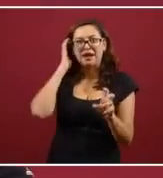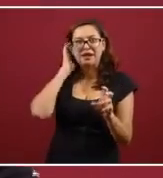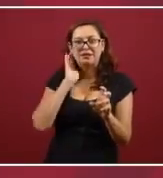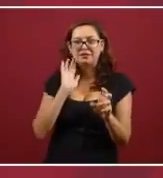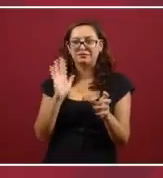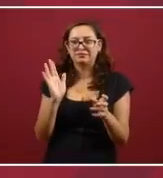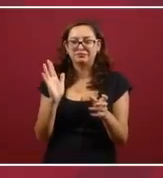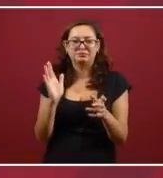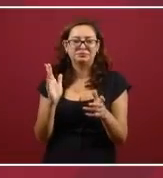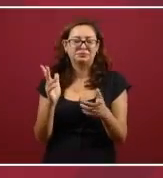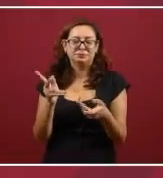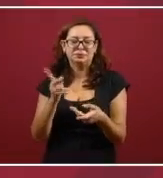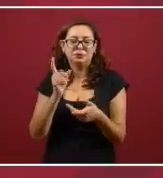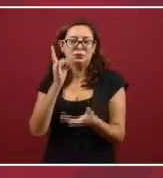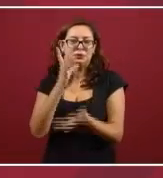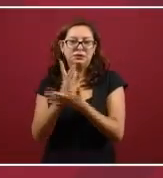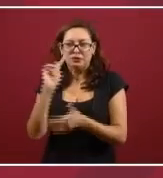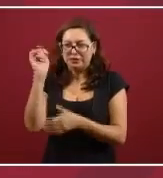técnico,